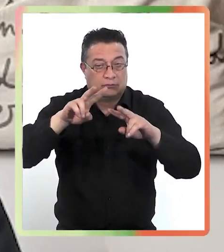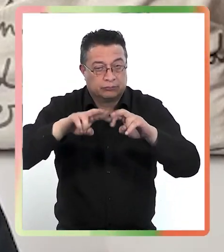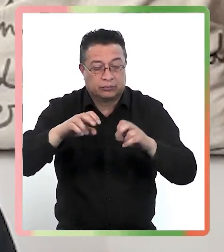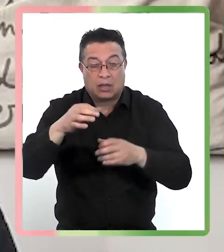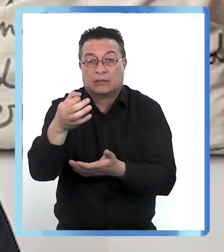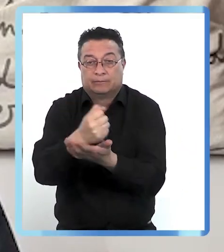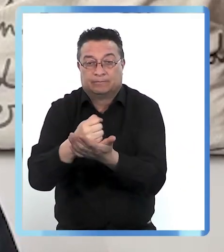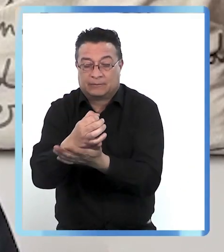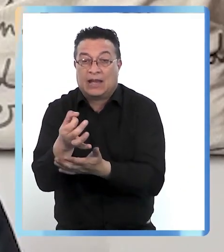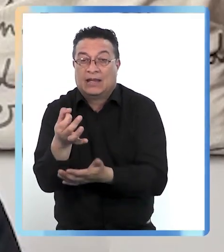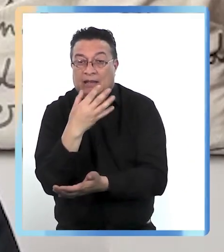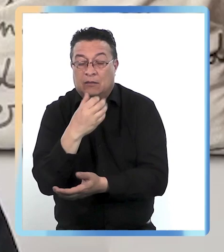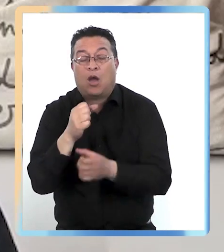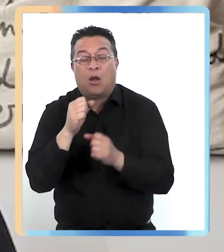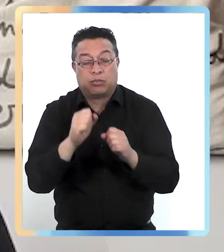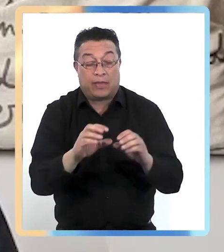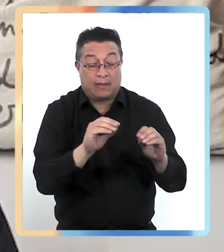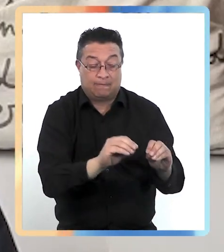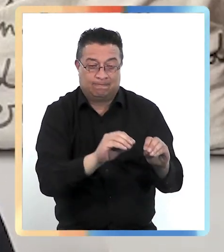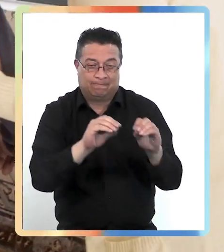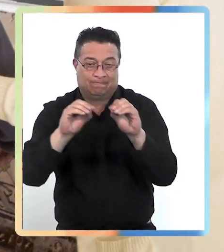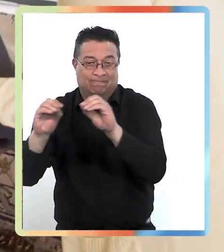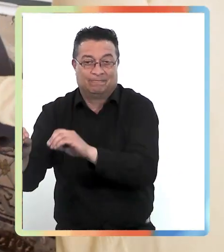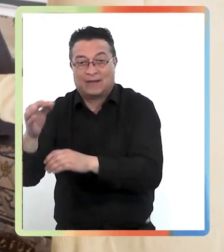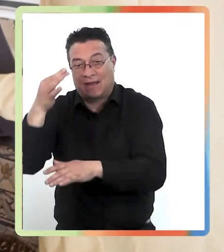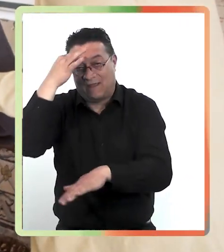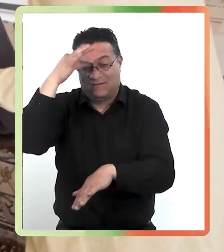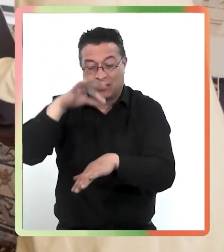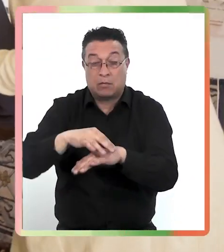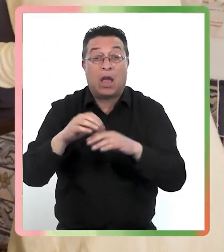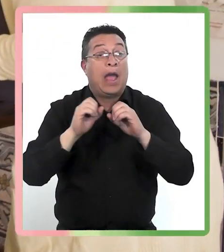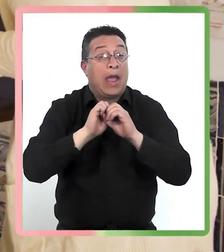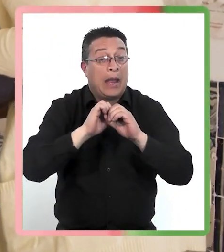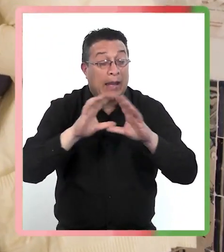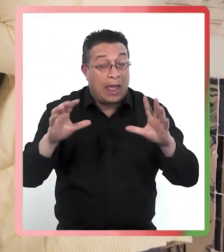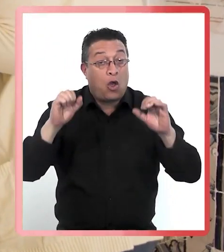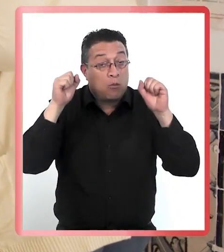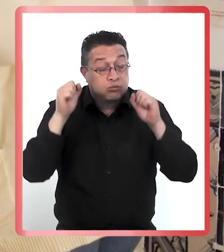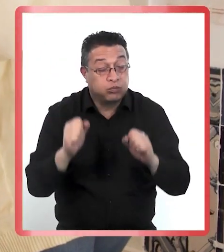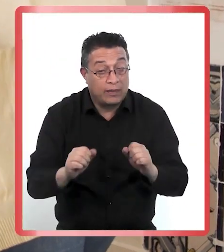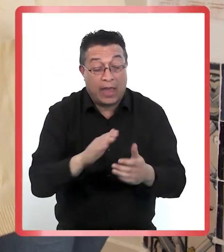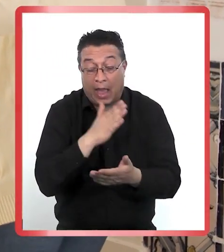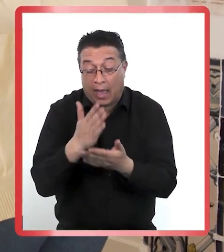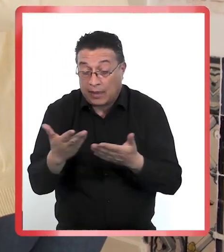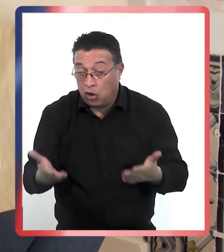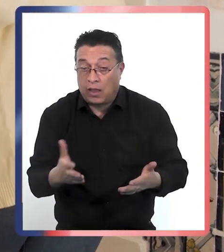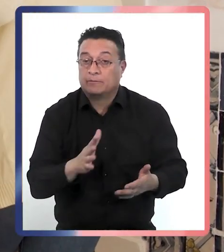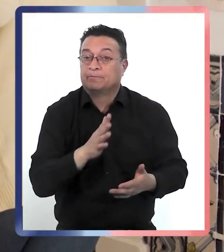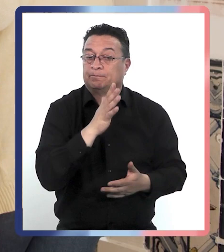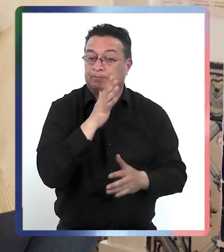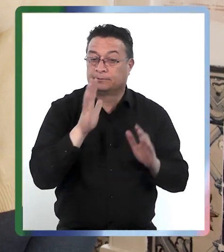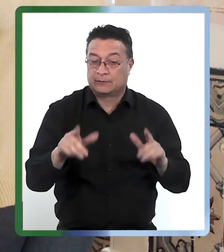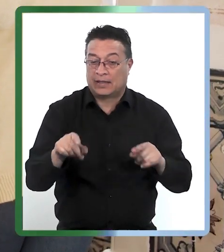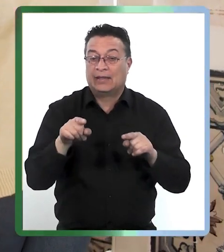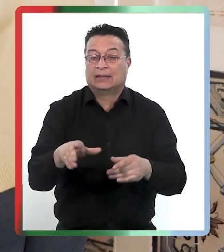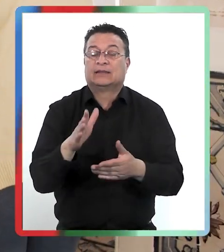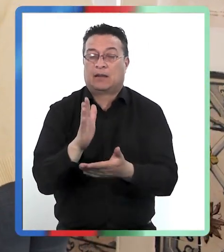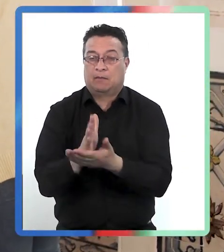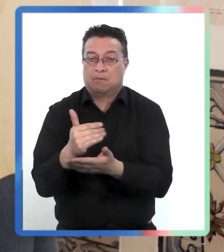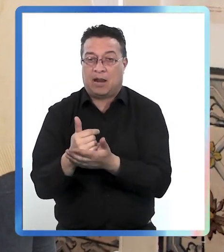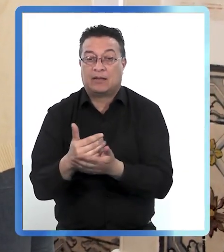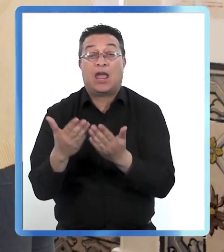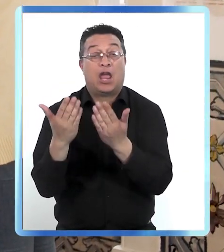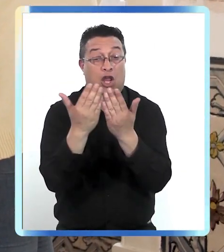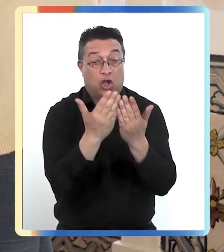intervenciones farmacológicas que pudiesen retrasar la enfermedad. Lo que no está tan claro que se puede hacer lamentablemente hasta ahora, pero ese es el